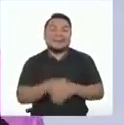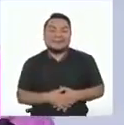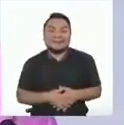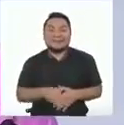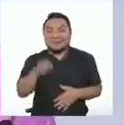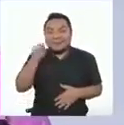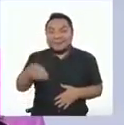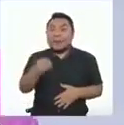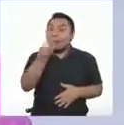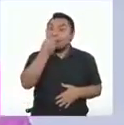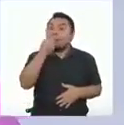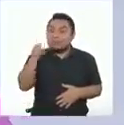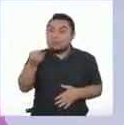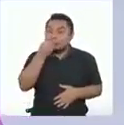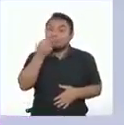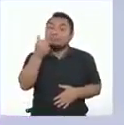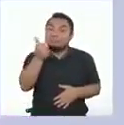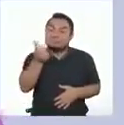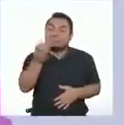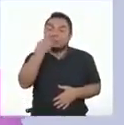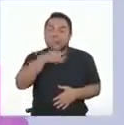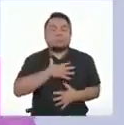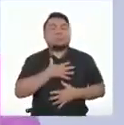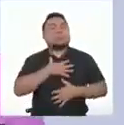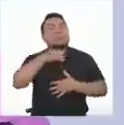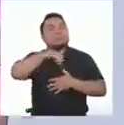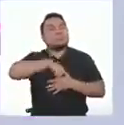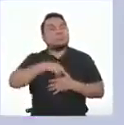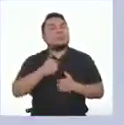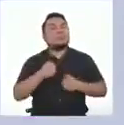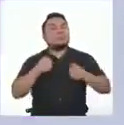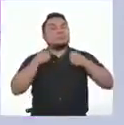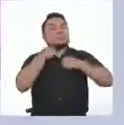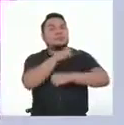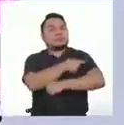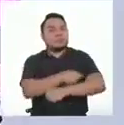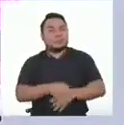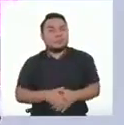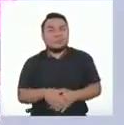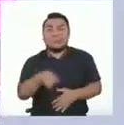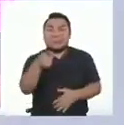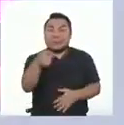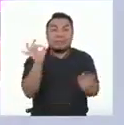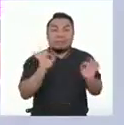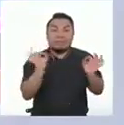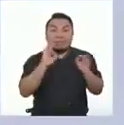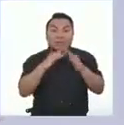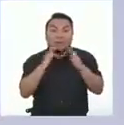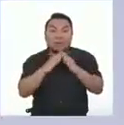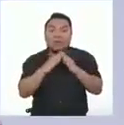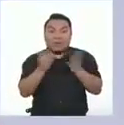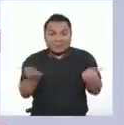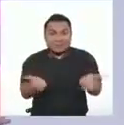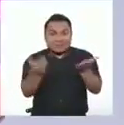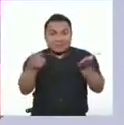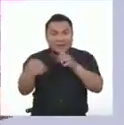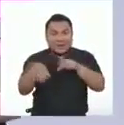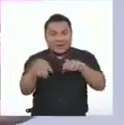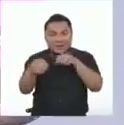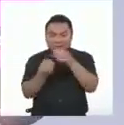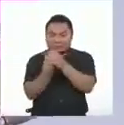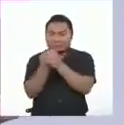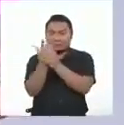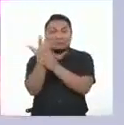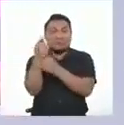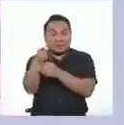El consumo de germinados podría ser una alternativa de alimentación. Si todavía no has elaborado tu germinado, vamos, te animo a realizarlo